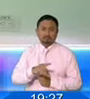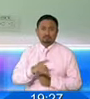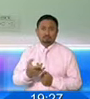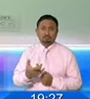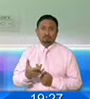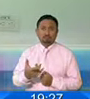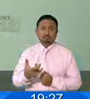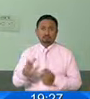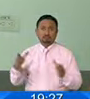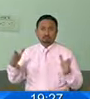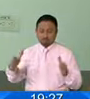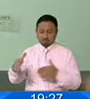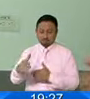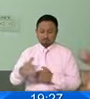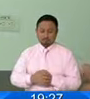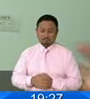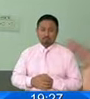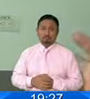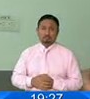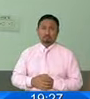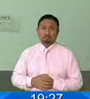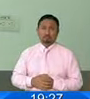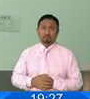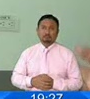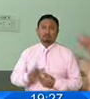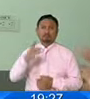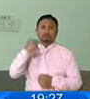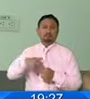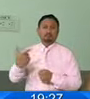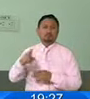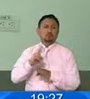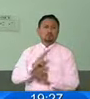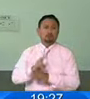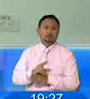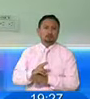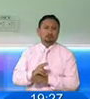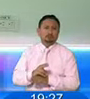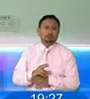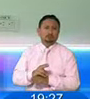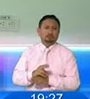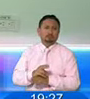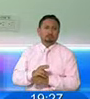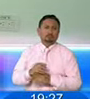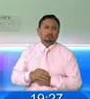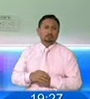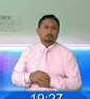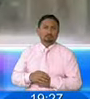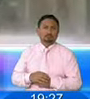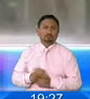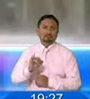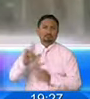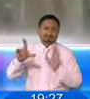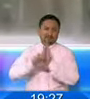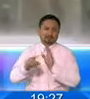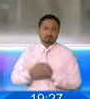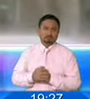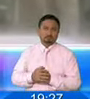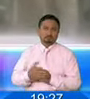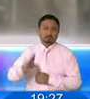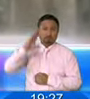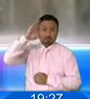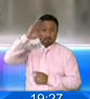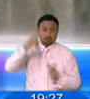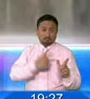departamento bidones de combustible que iban a ser utilizados para fines no lícitos. Inteligencia